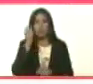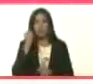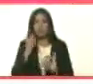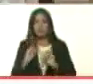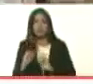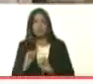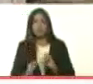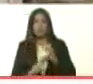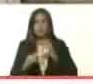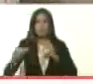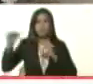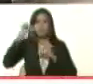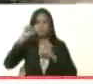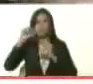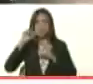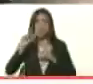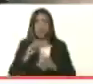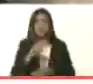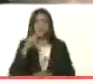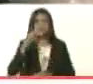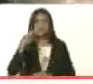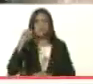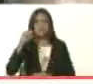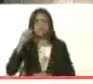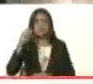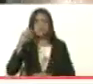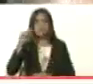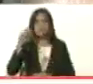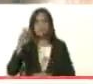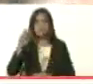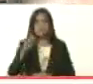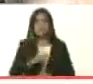al más alto nivel, Piñate.